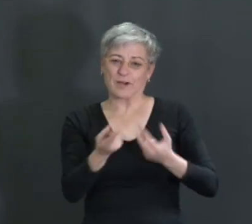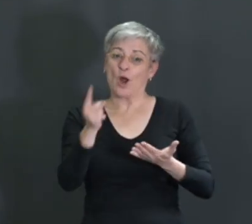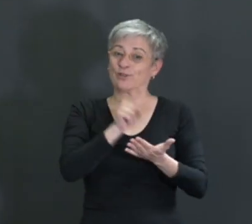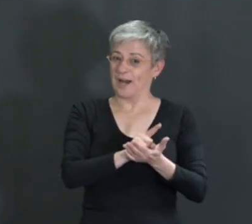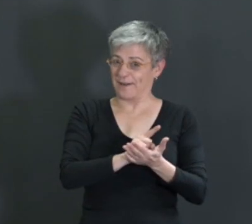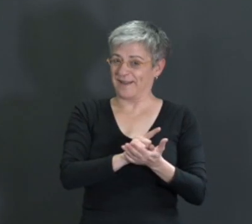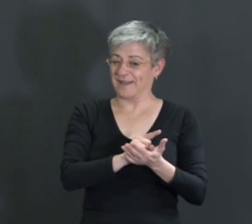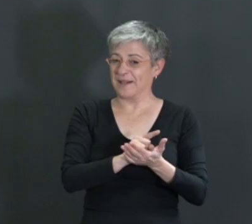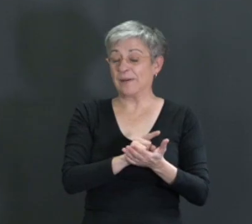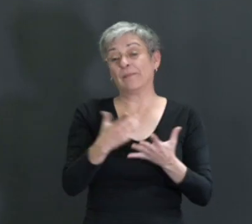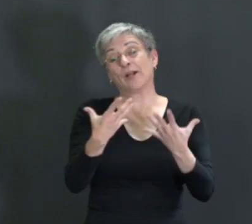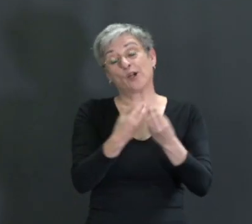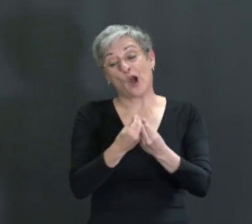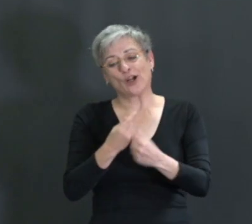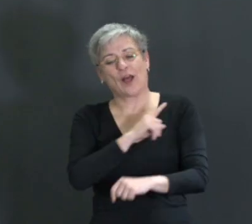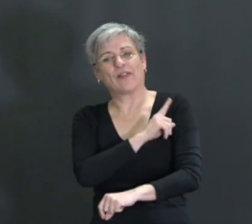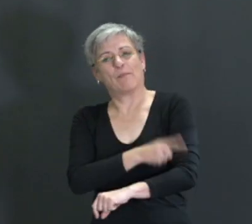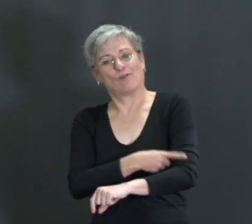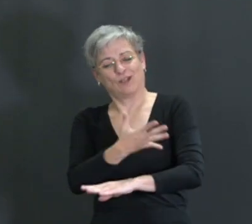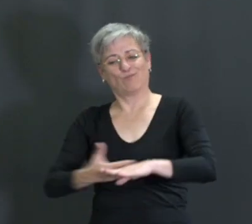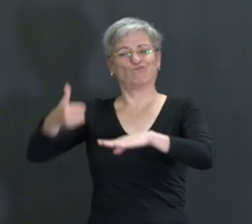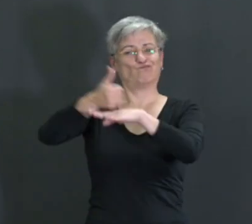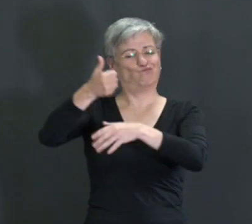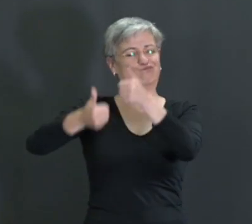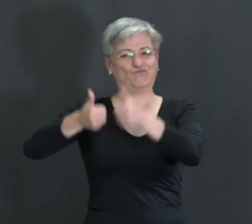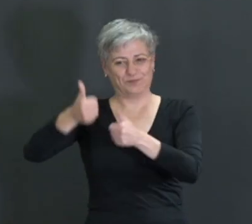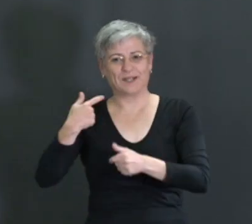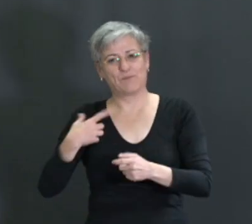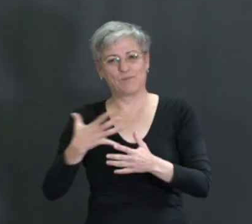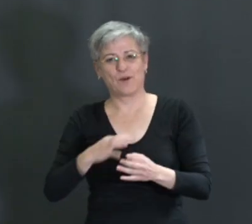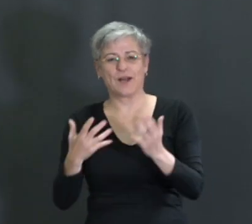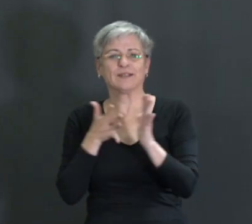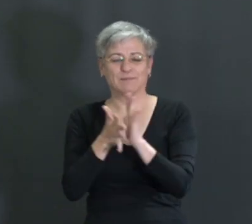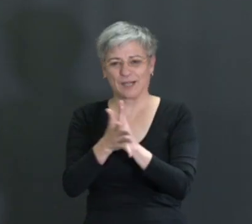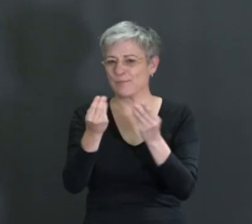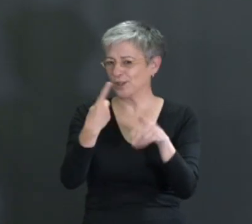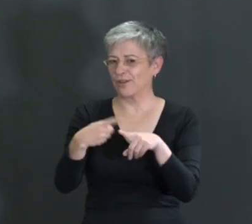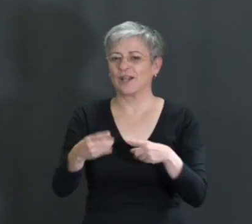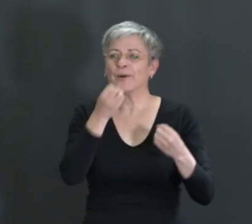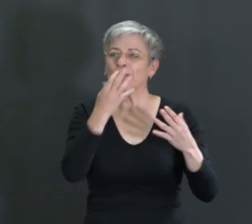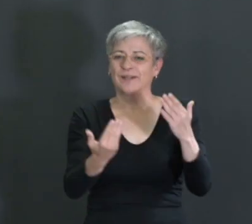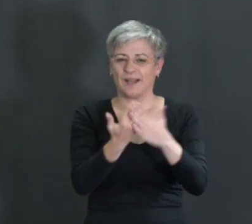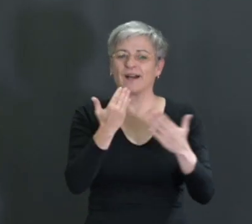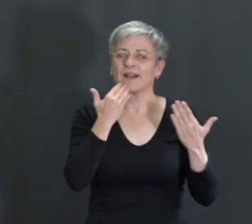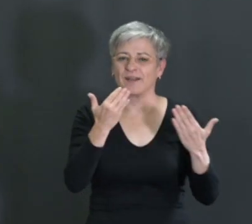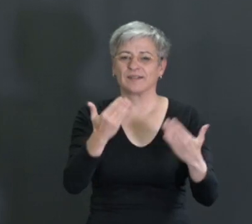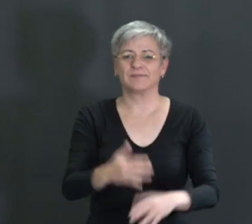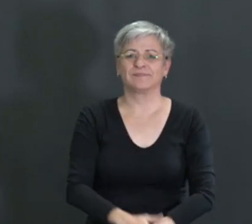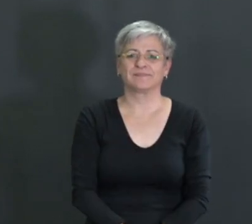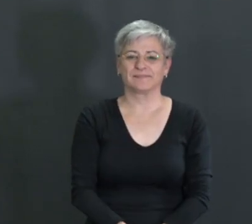pero con unos deportistas de élite que tienen mucho que aportarnos. Buen día a todos. Hasta luego.